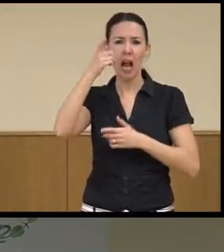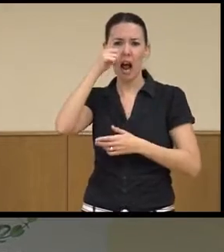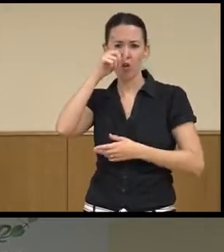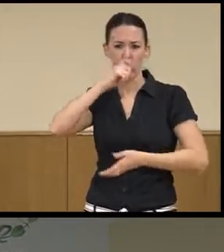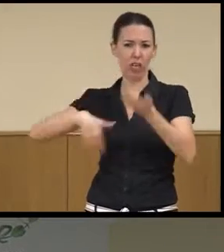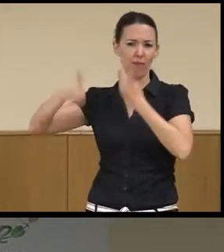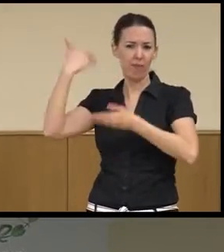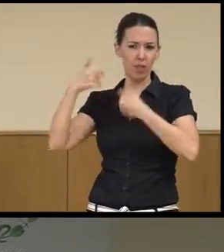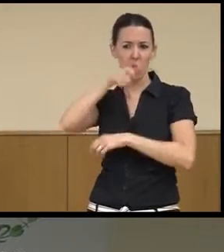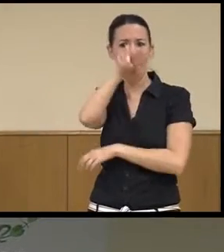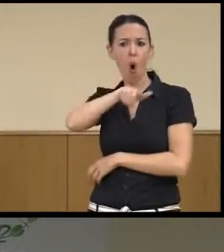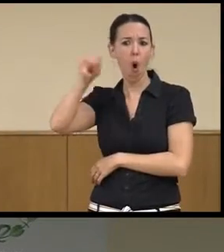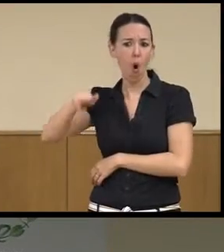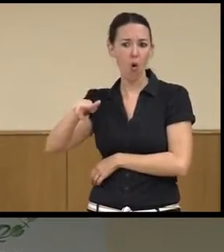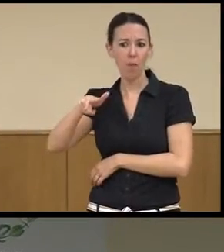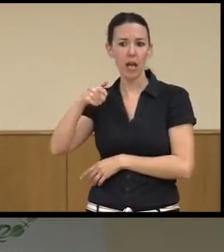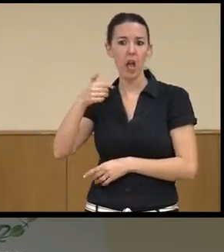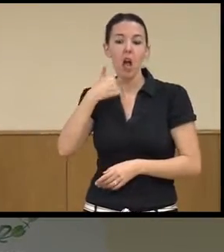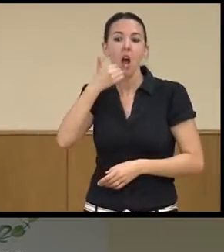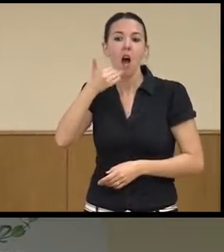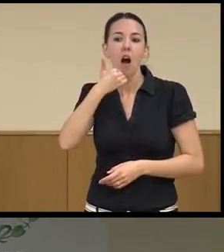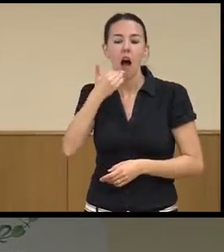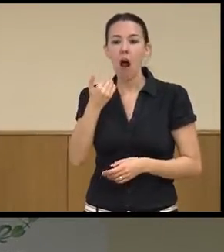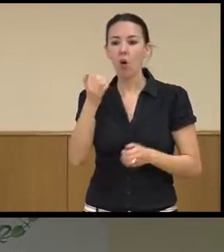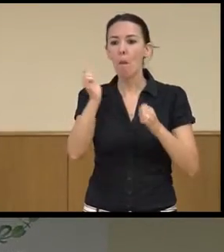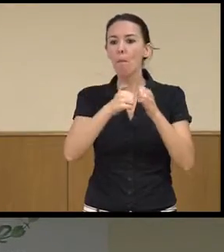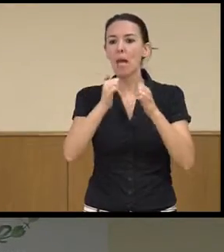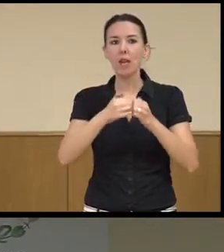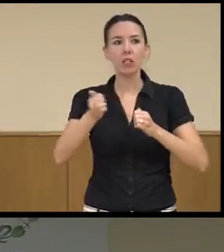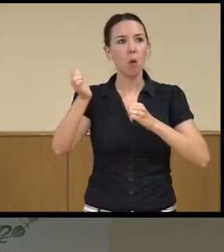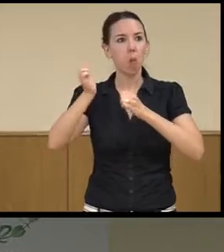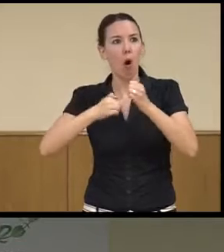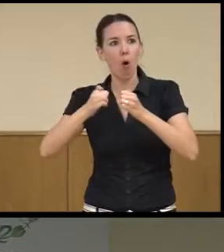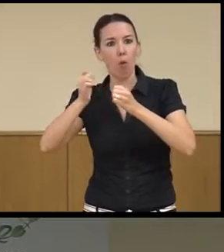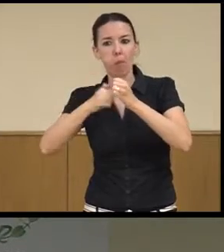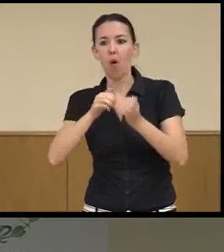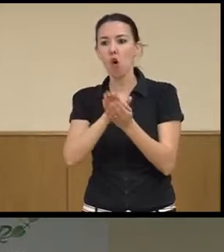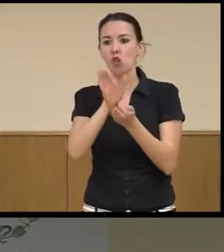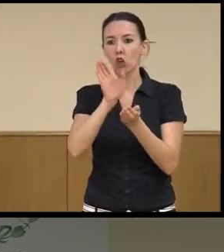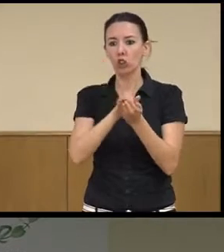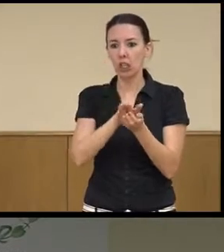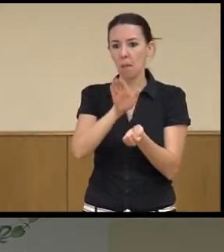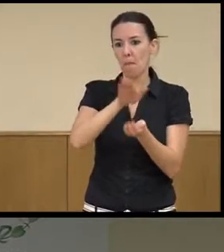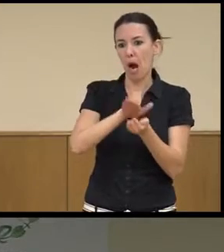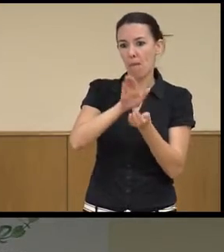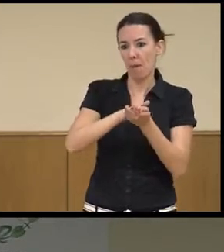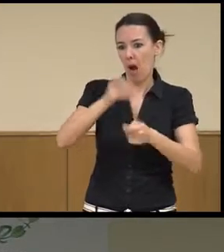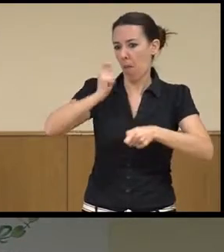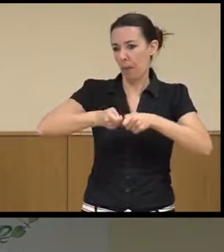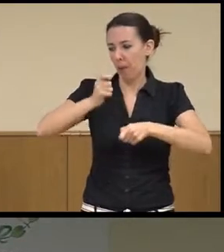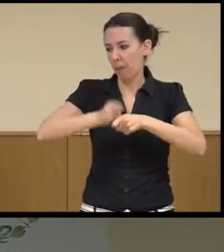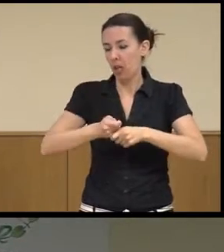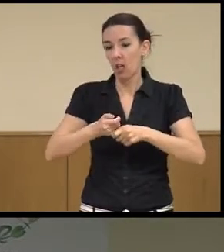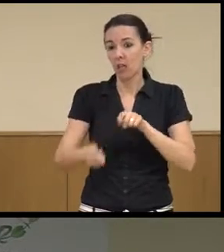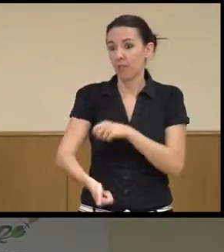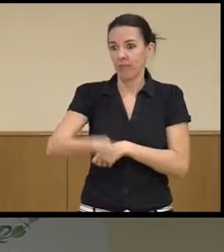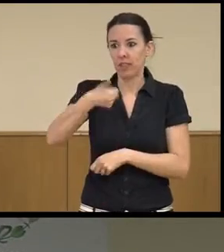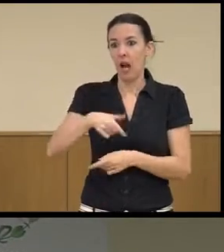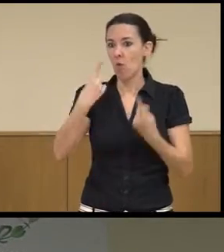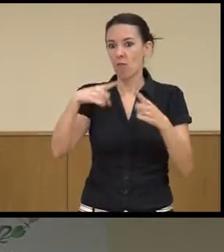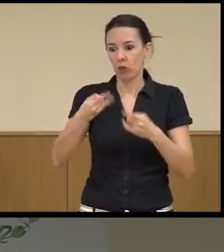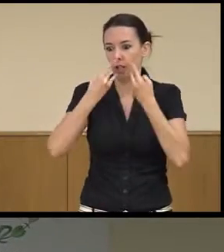antepasados entrechocara más o menos cadenciosamente un par de piedras, un par de conchas o un par de palos. Y ya no pudo prescindir